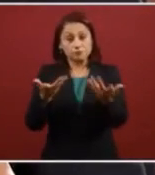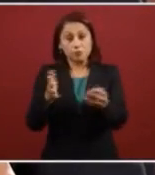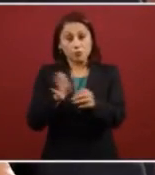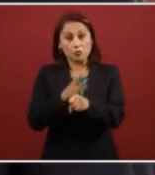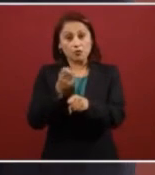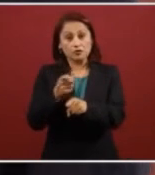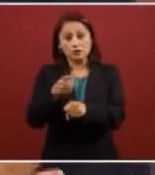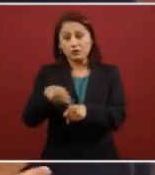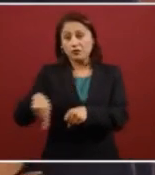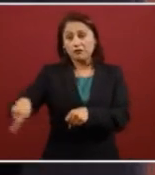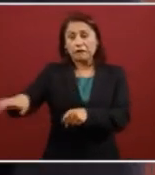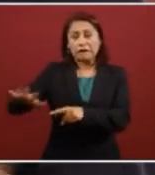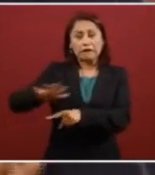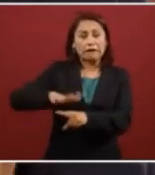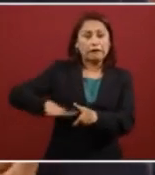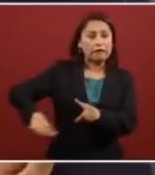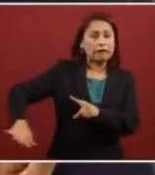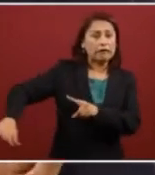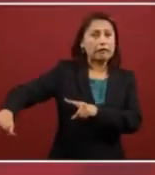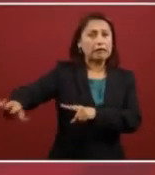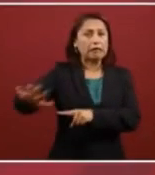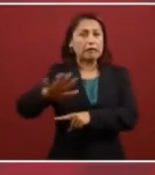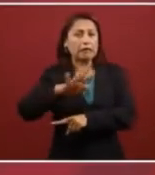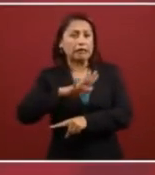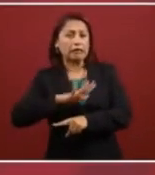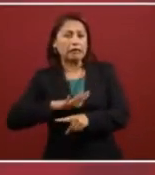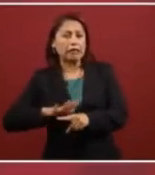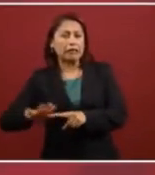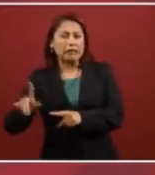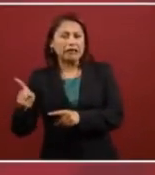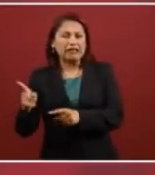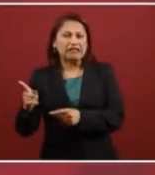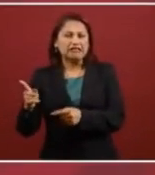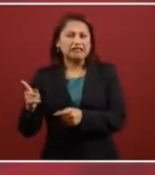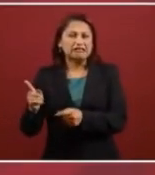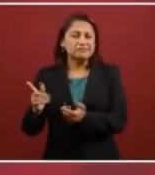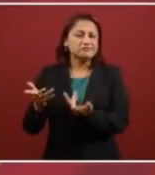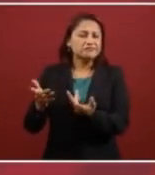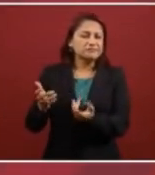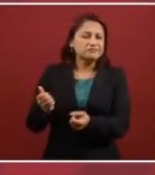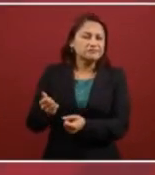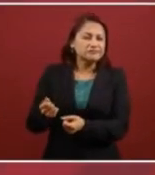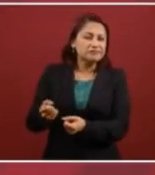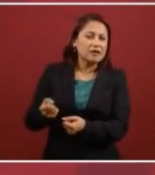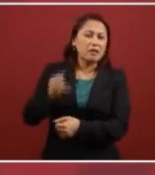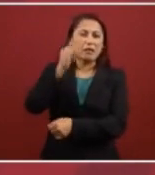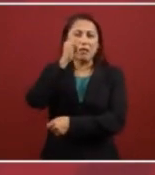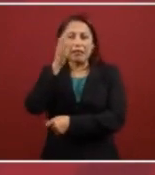it screeches, eso es todo. Eso es una expresión. Perfect grinds. Pueden haber